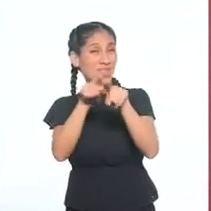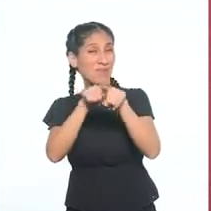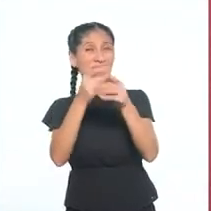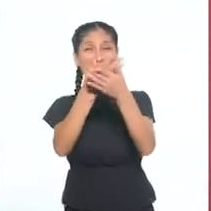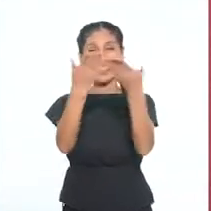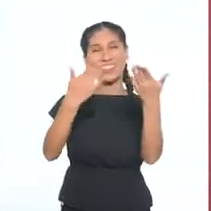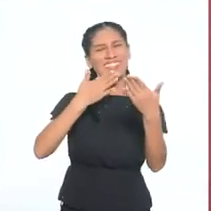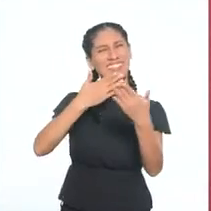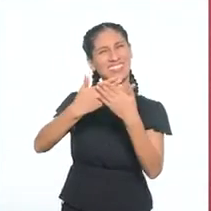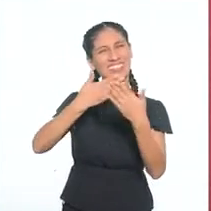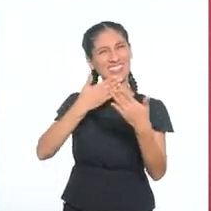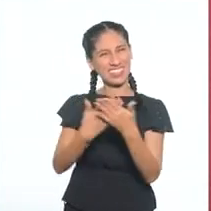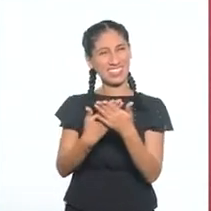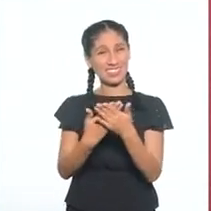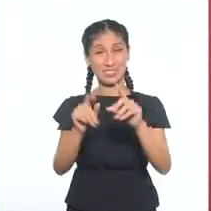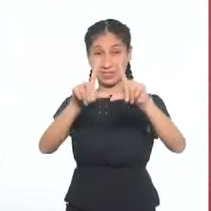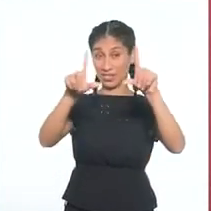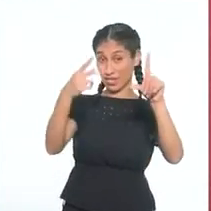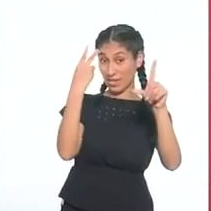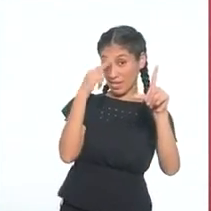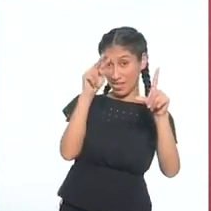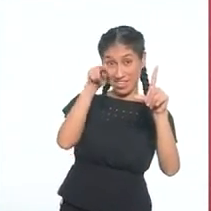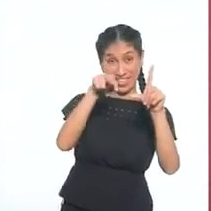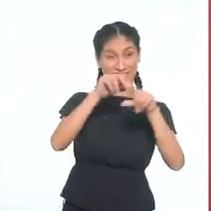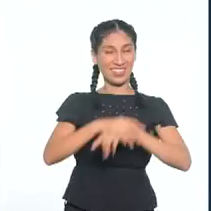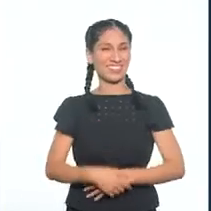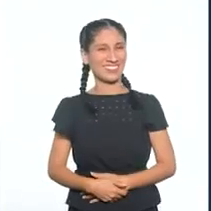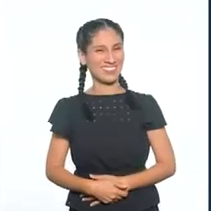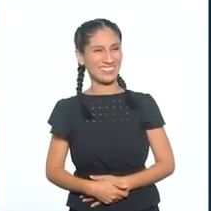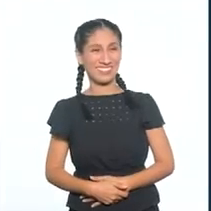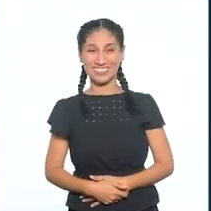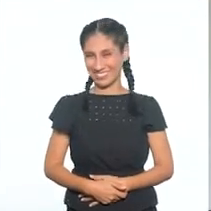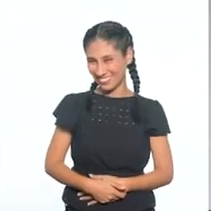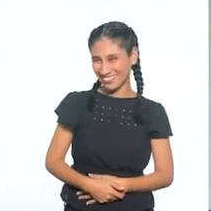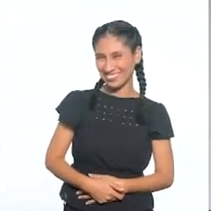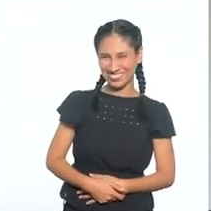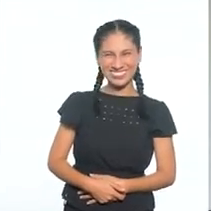ustedes también gracias ha sido lo máximo tenerlos en el programa